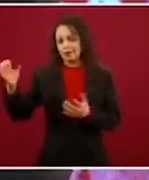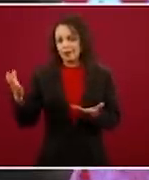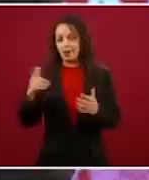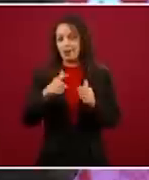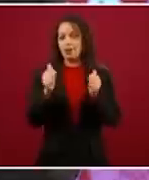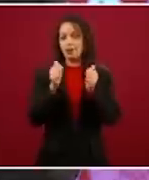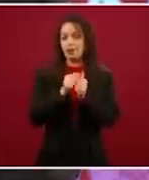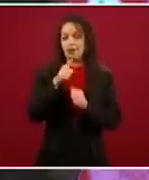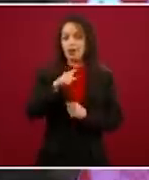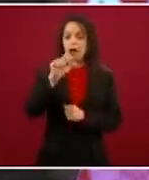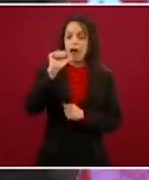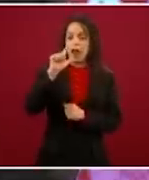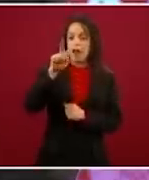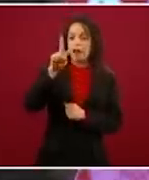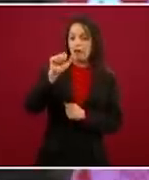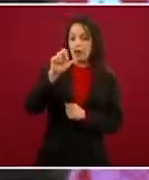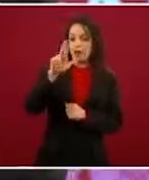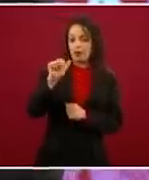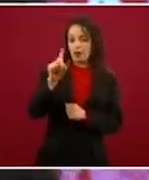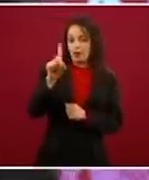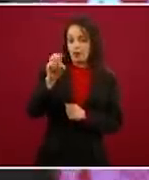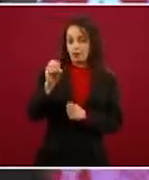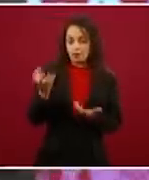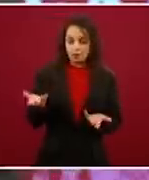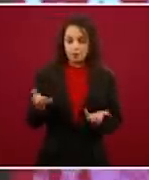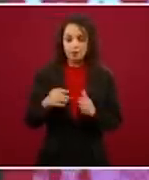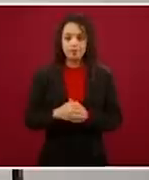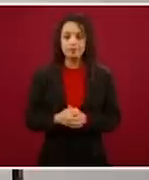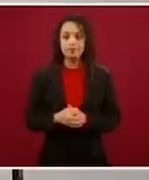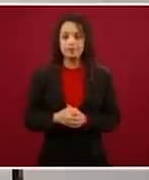con Alvarado, con